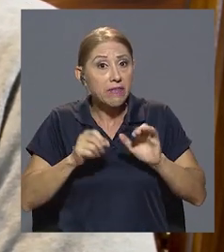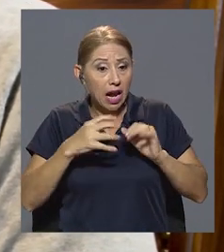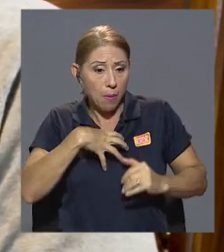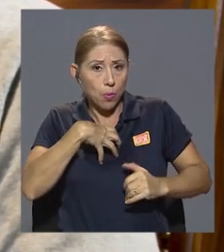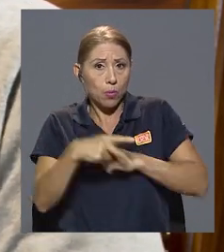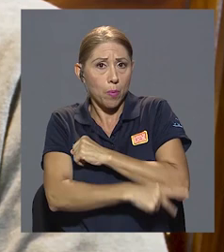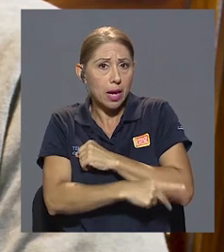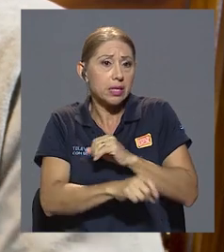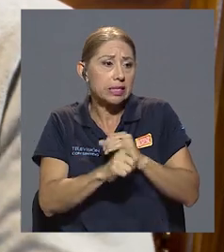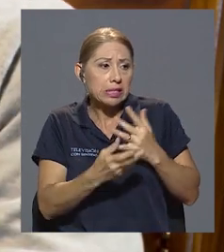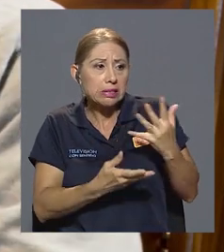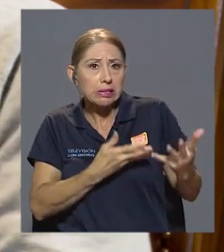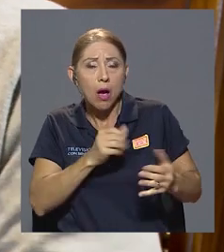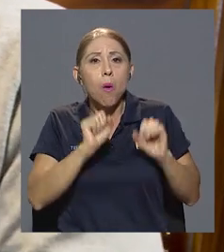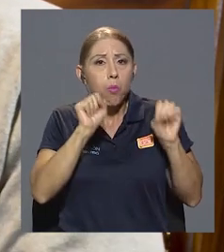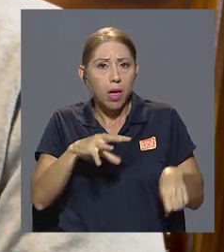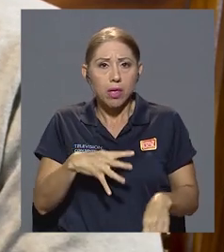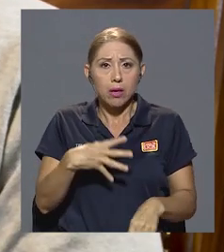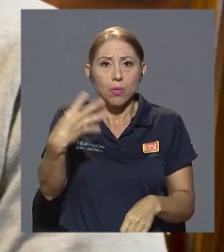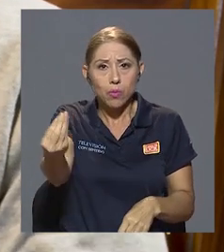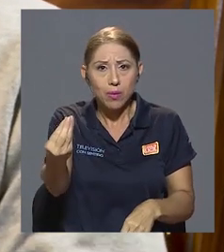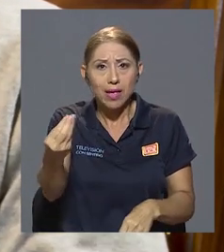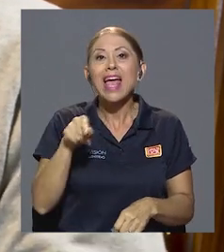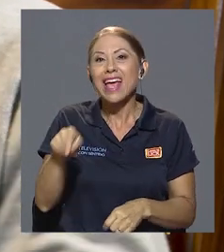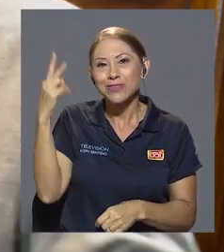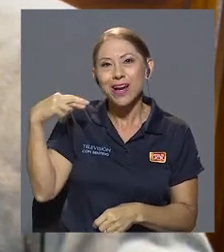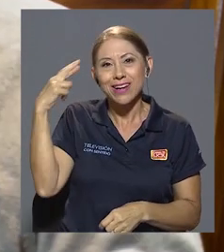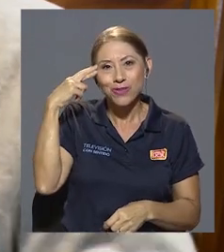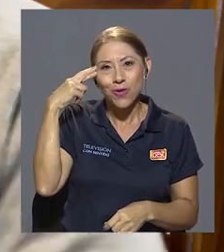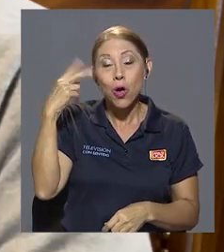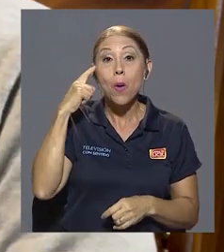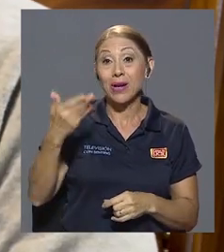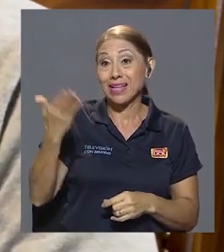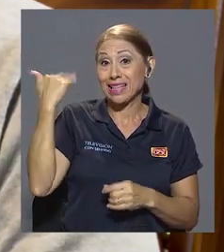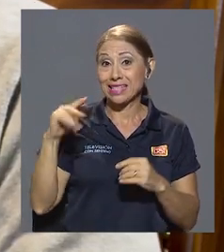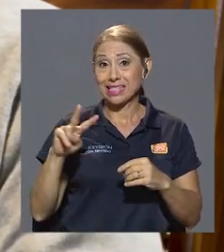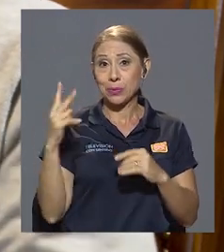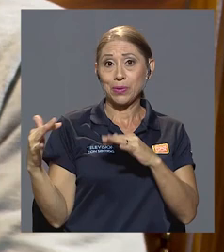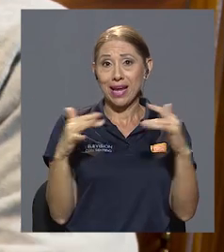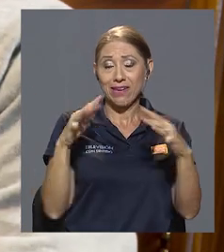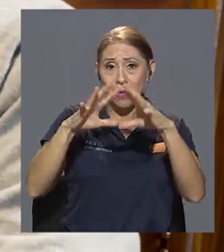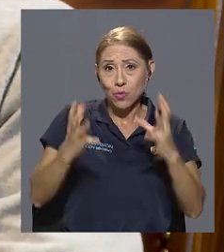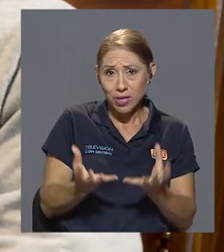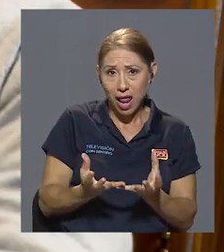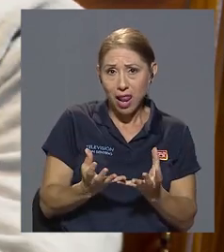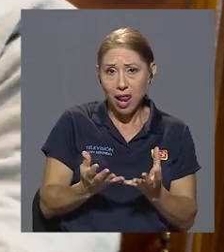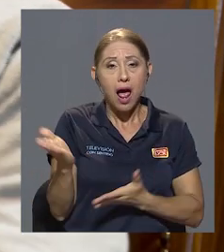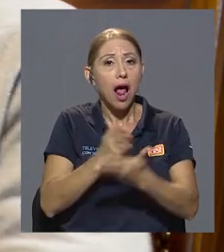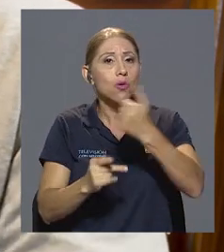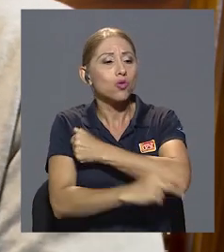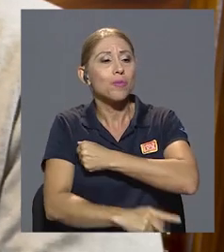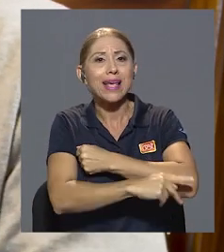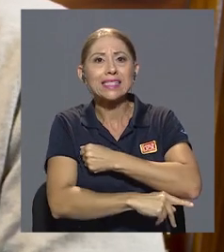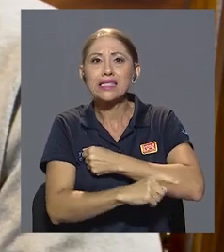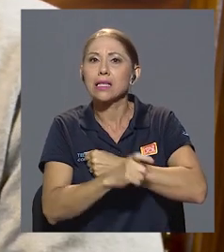verdad es es que posterior a la segunda guerra mundial era difícil salir de algunos países sobre todo del país es que